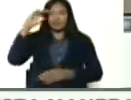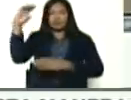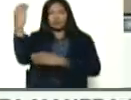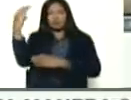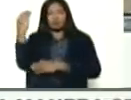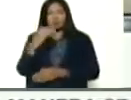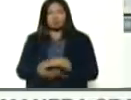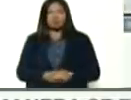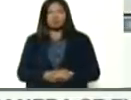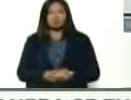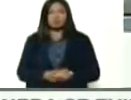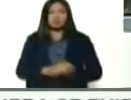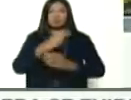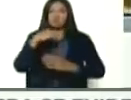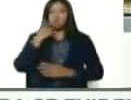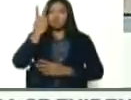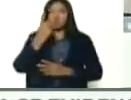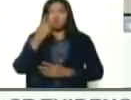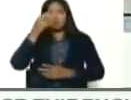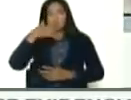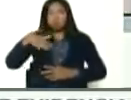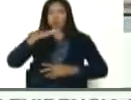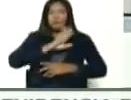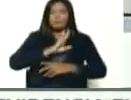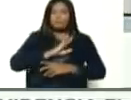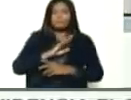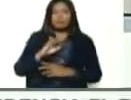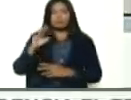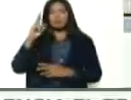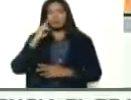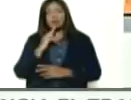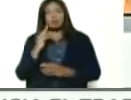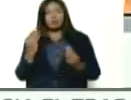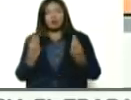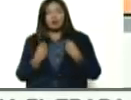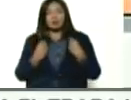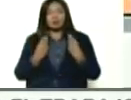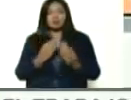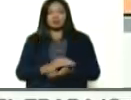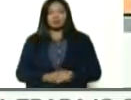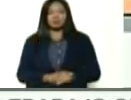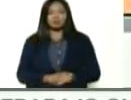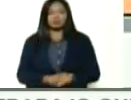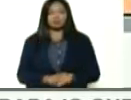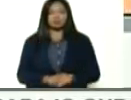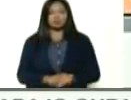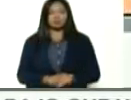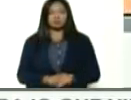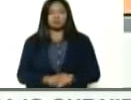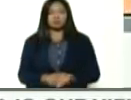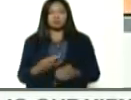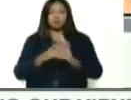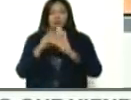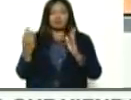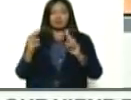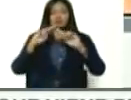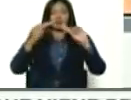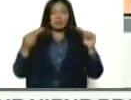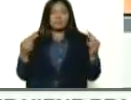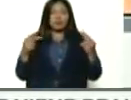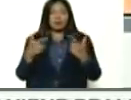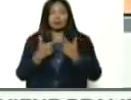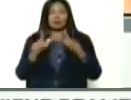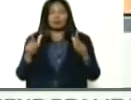alzamos la voz a nombre de bolívar por la vida y por el derecho a la paz a la